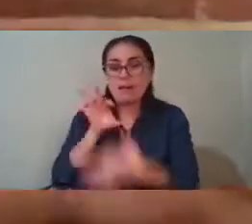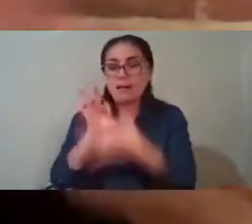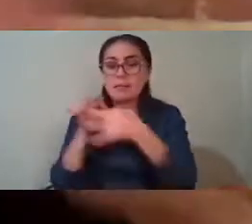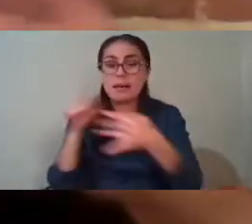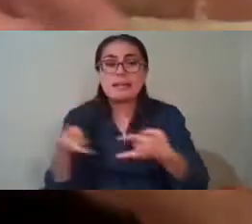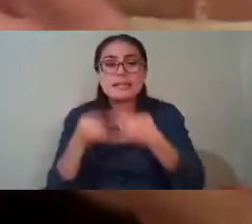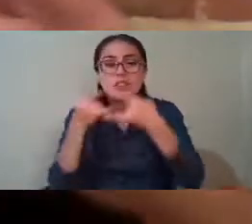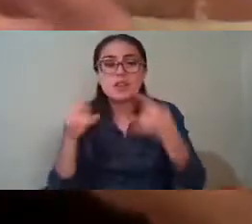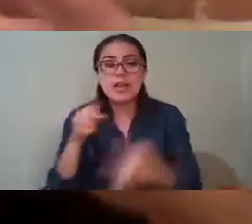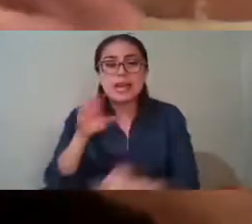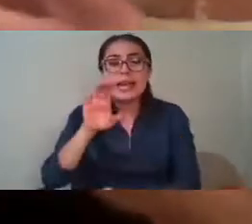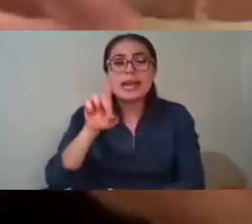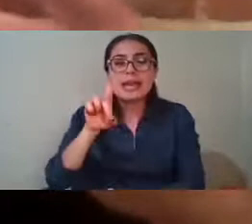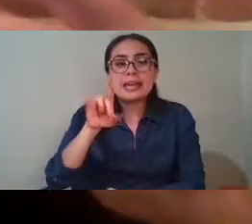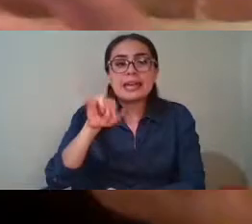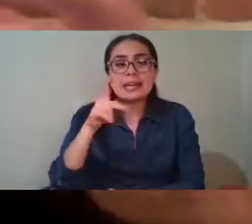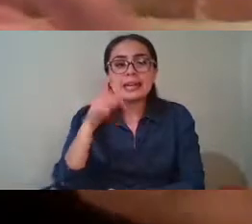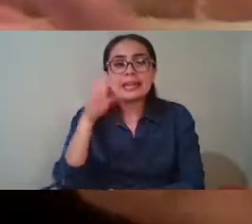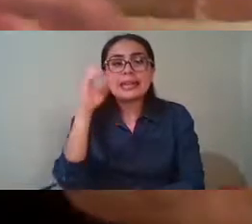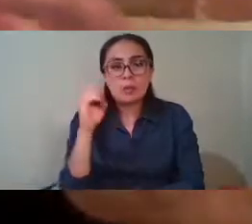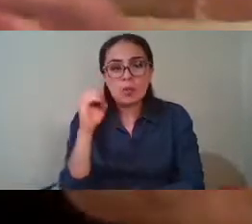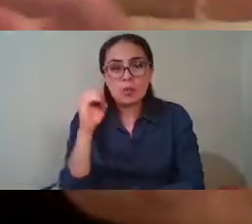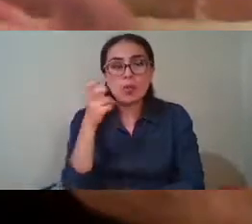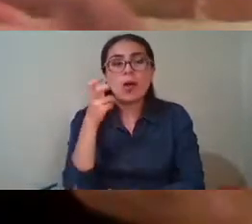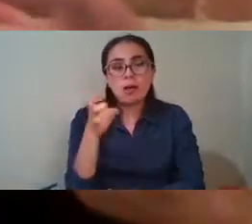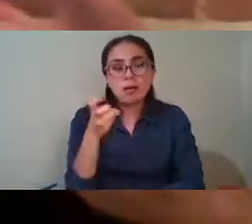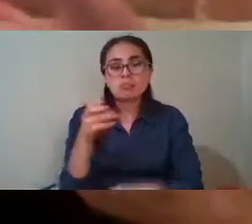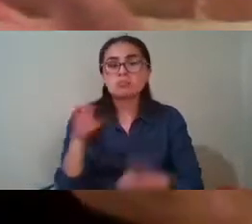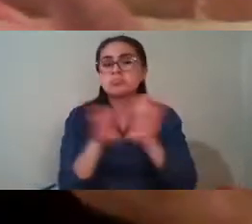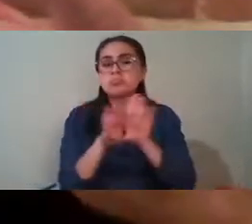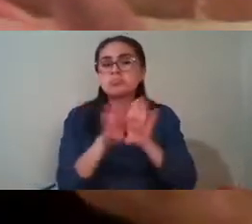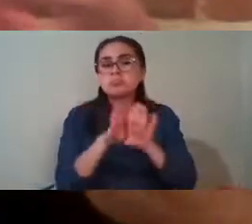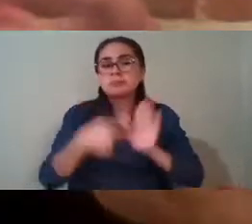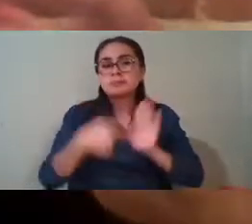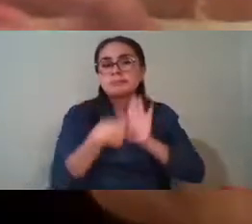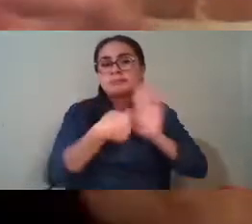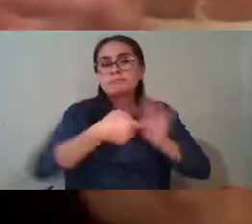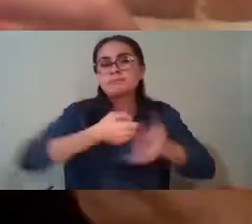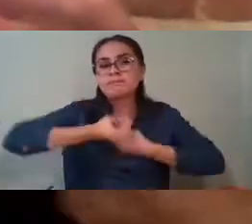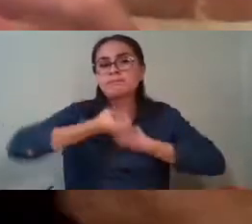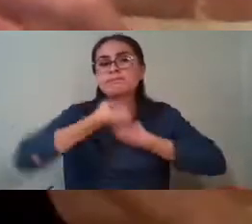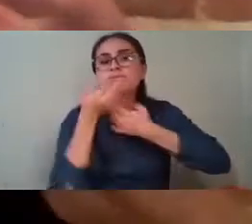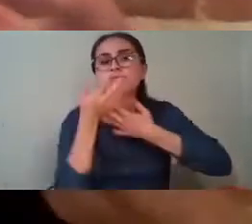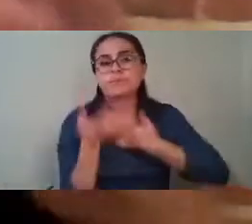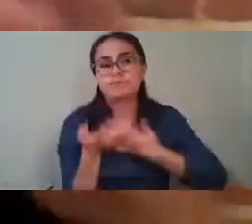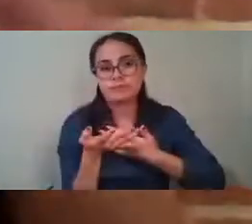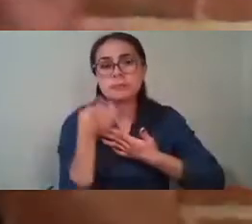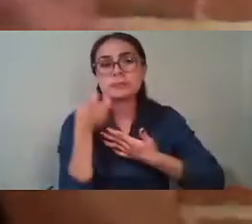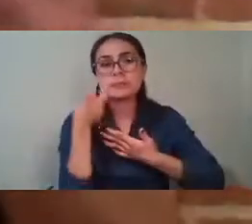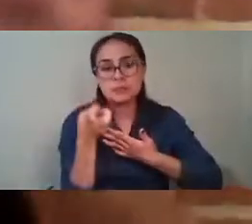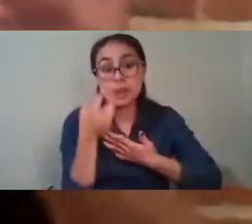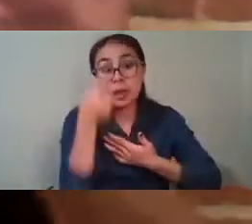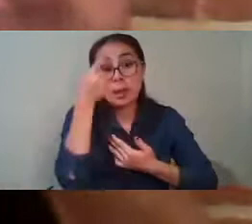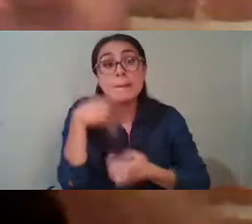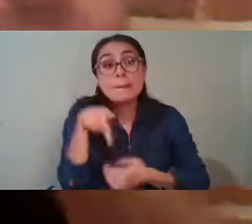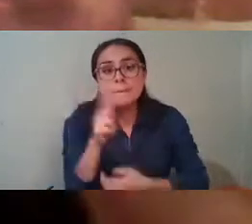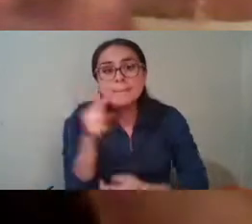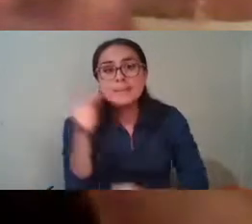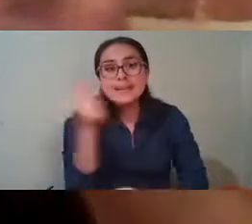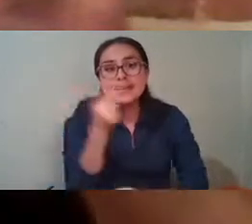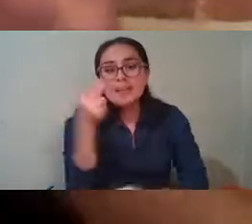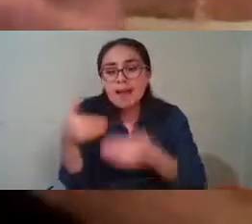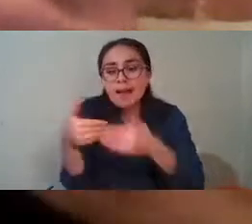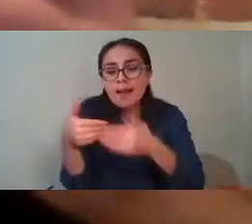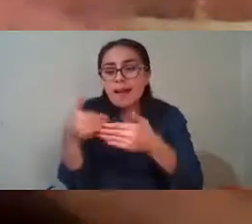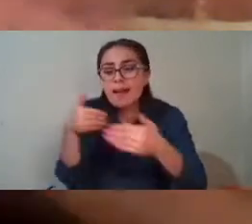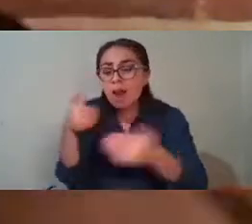a Edipo Teatro, para poder hablar de aquello que lo inquietaba, pero que necesitaba tener constituido en un relato